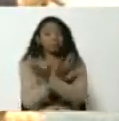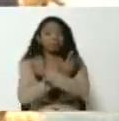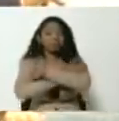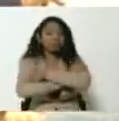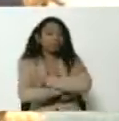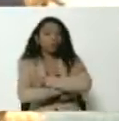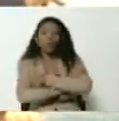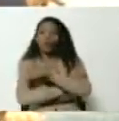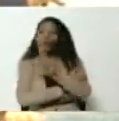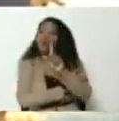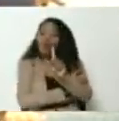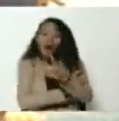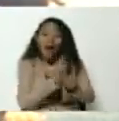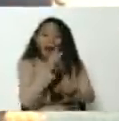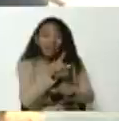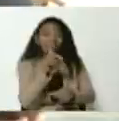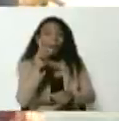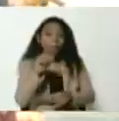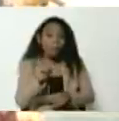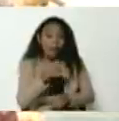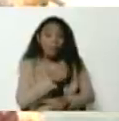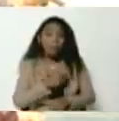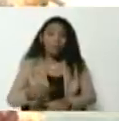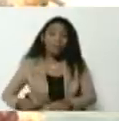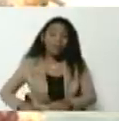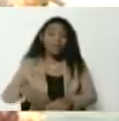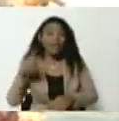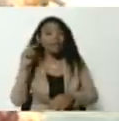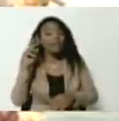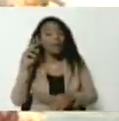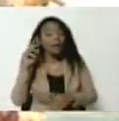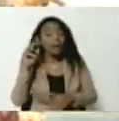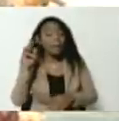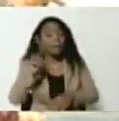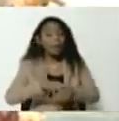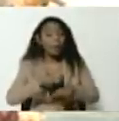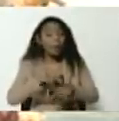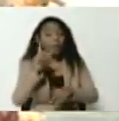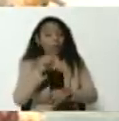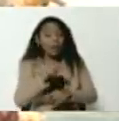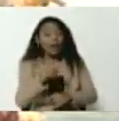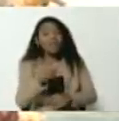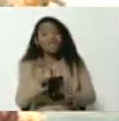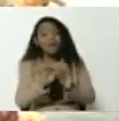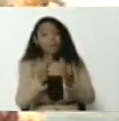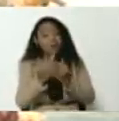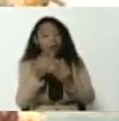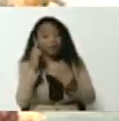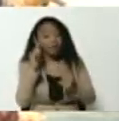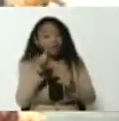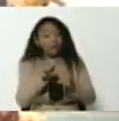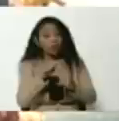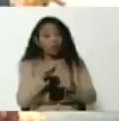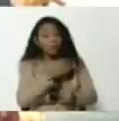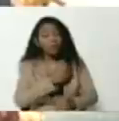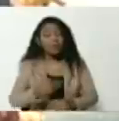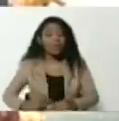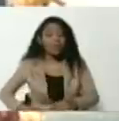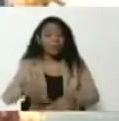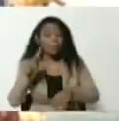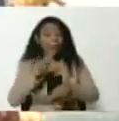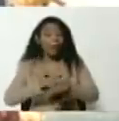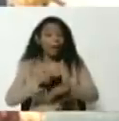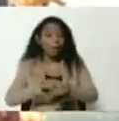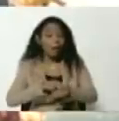porque ahí está directamente involucrado el presidente de Paraguay, su jefe de despacho, un familiar directo del jefe del presidente de